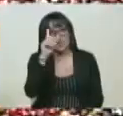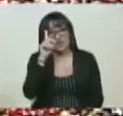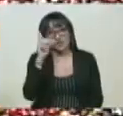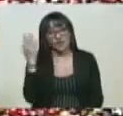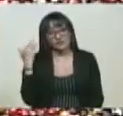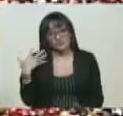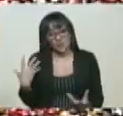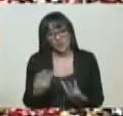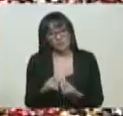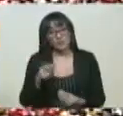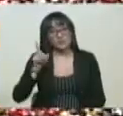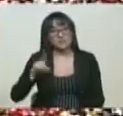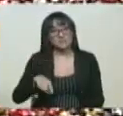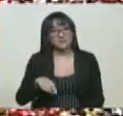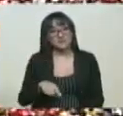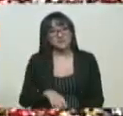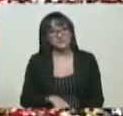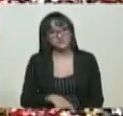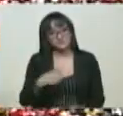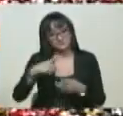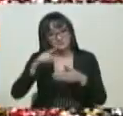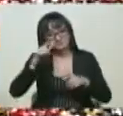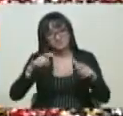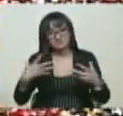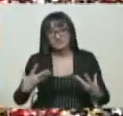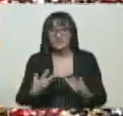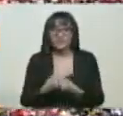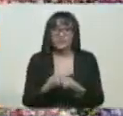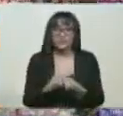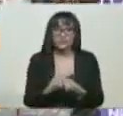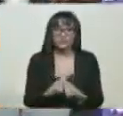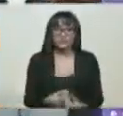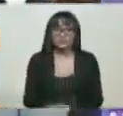aquí. Wilfredo Ordaz, tú estabas conmigo aquí.